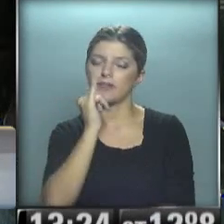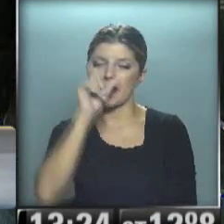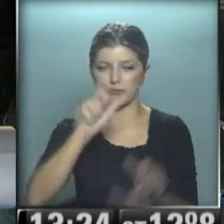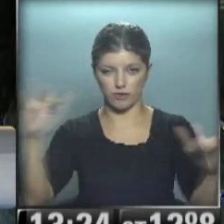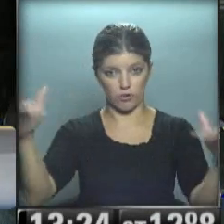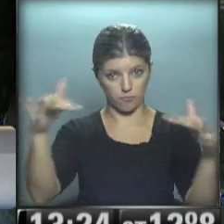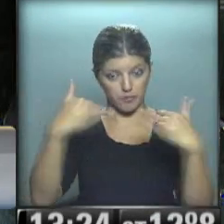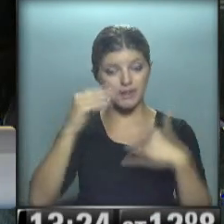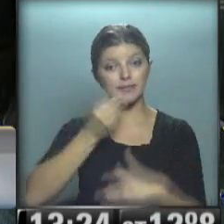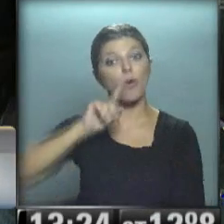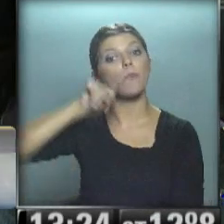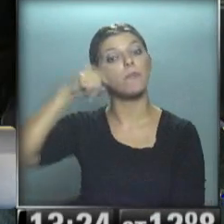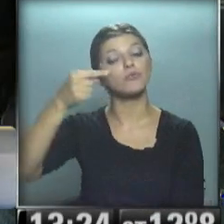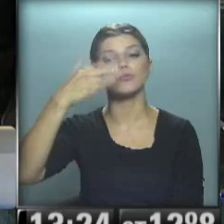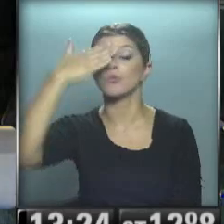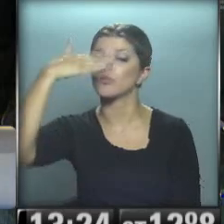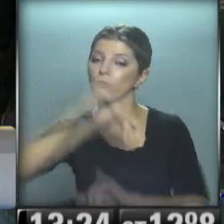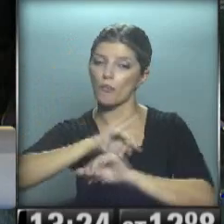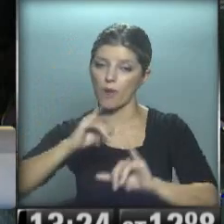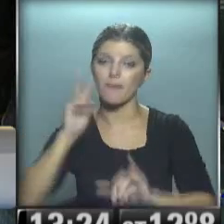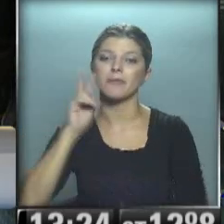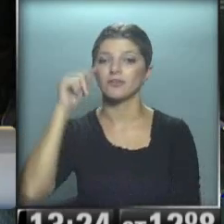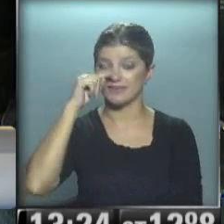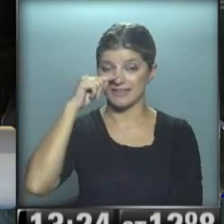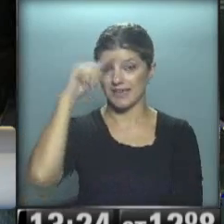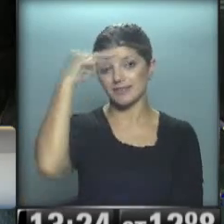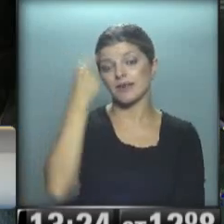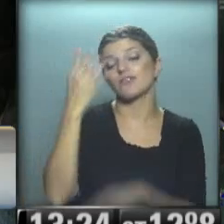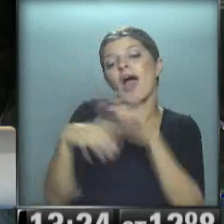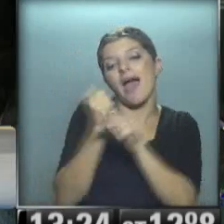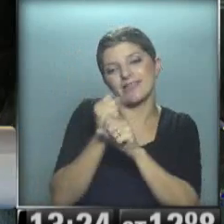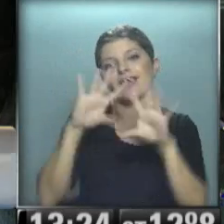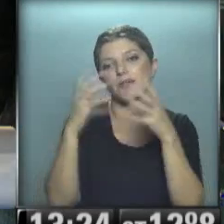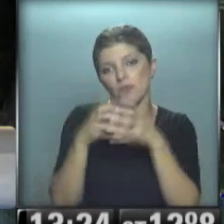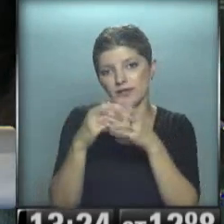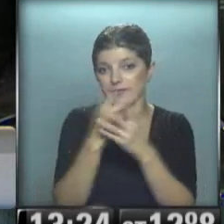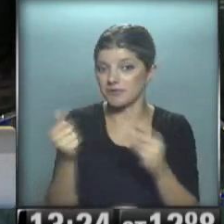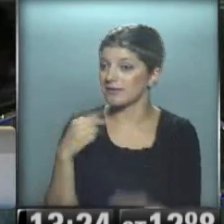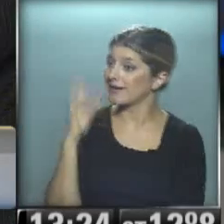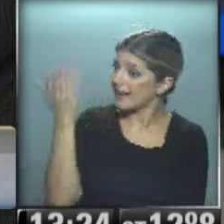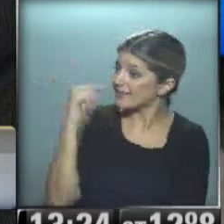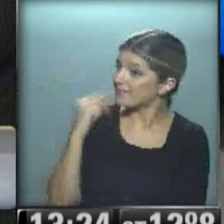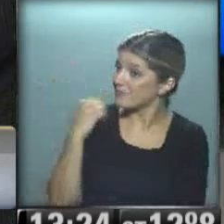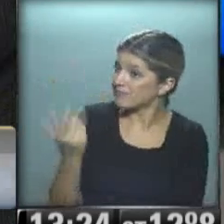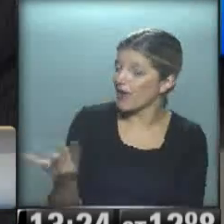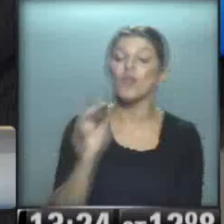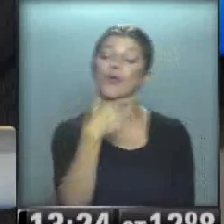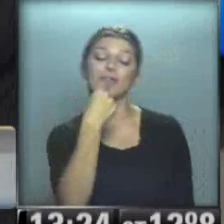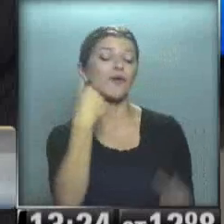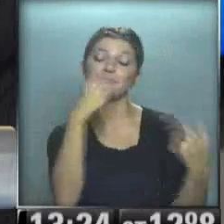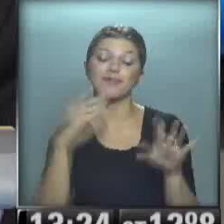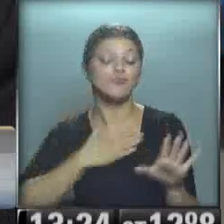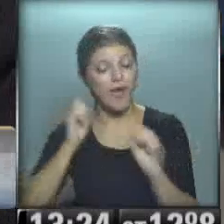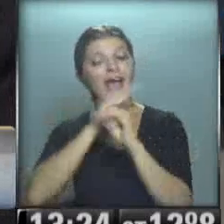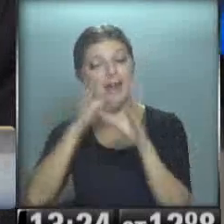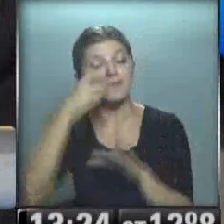que el próximo sábado es el último programa de Visión 7 Internacional, por lo menos mientras dure el Mundial, ¿verdad? Es lo que estábamos diciendo, Félix. No, pero no lo dijo así, así que lo tengo que